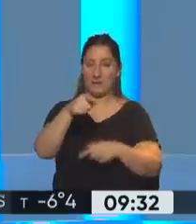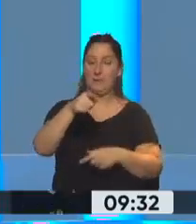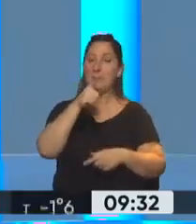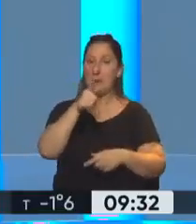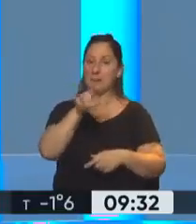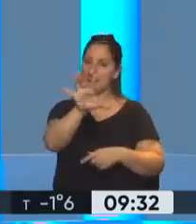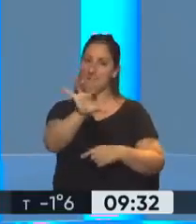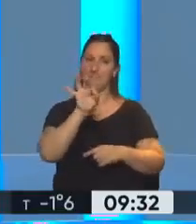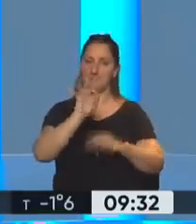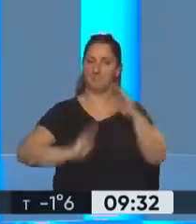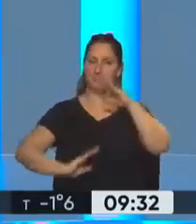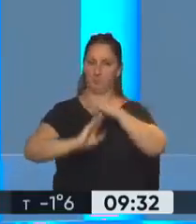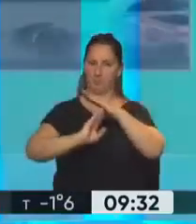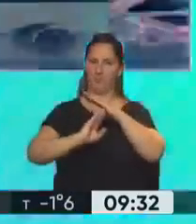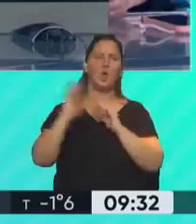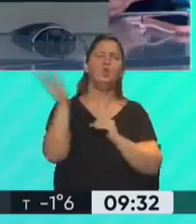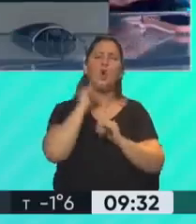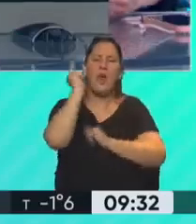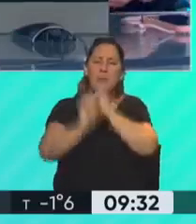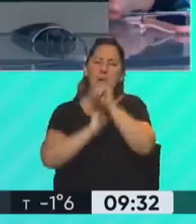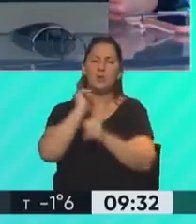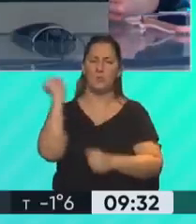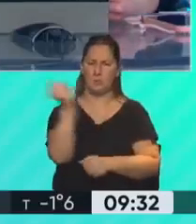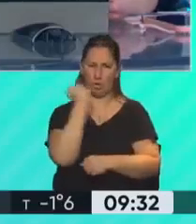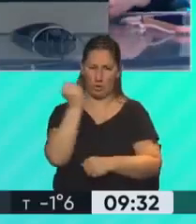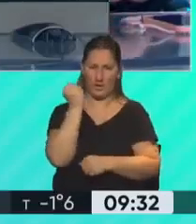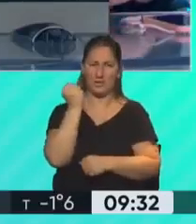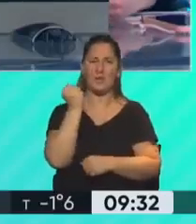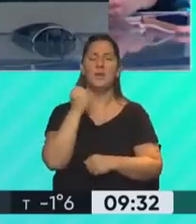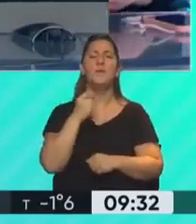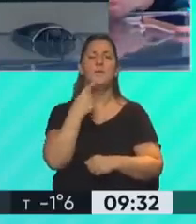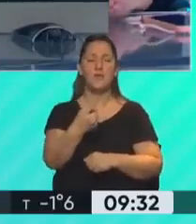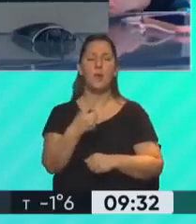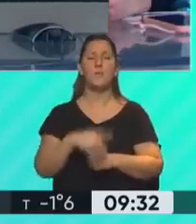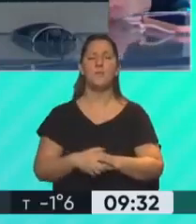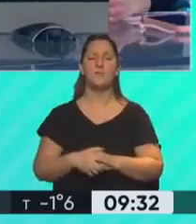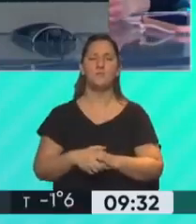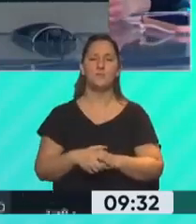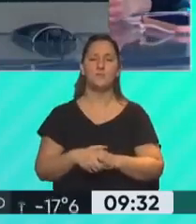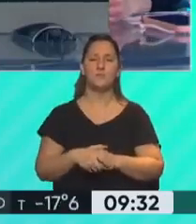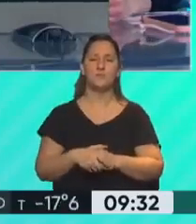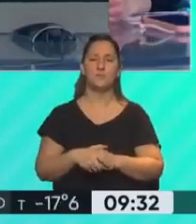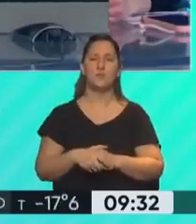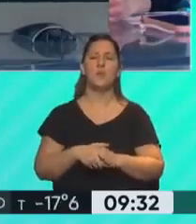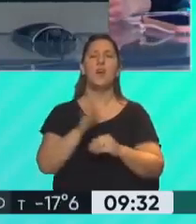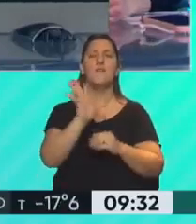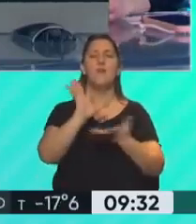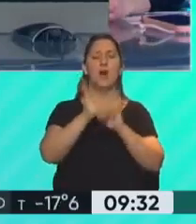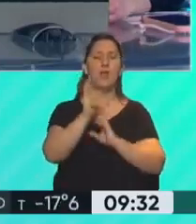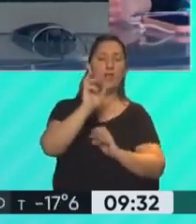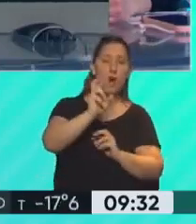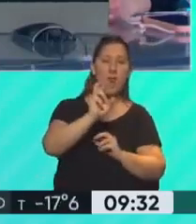definiciones centrales yo todas son importantes pero sobre todo para que estaba al otro lado dijo no va a haber un salto en el tipo de cambio